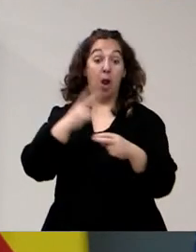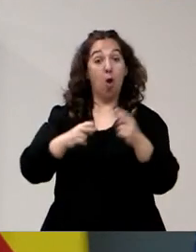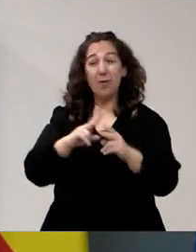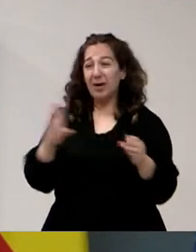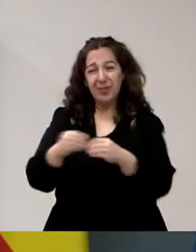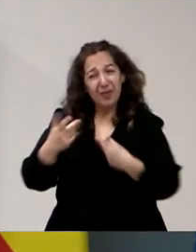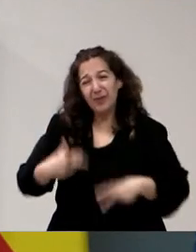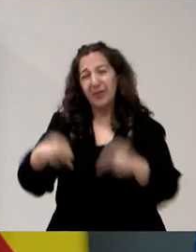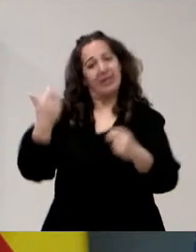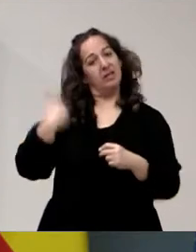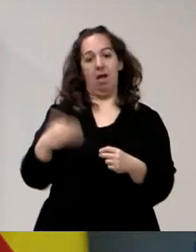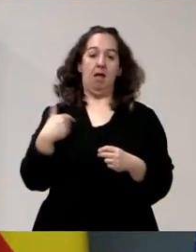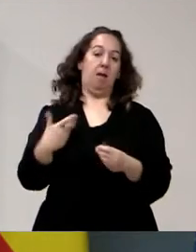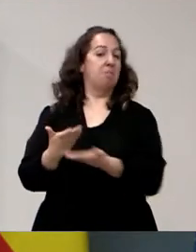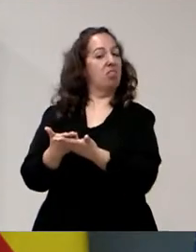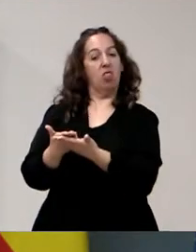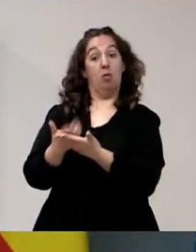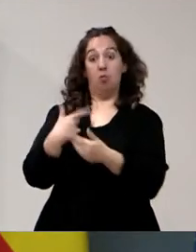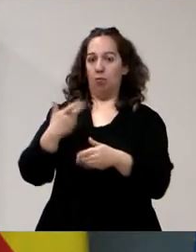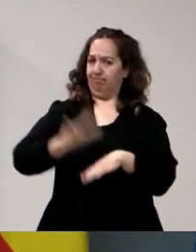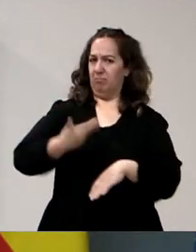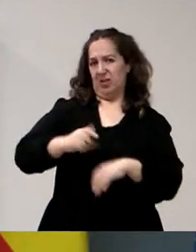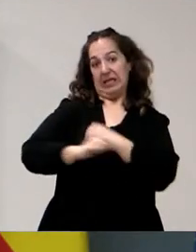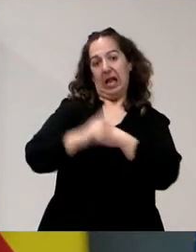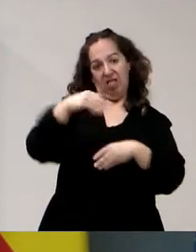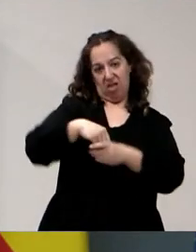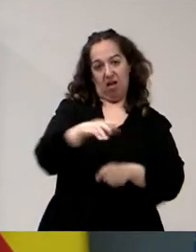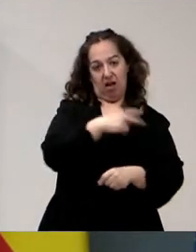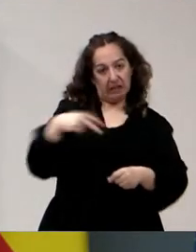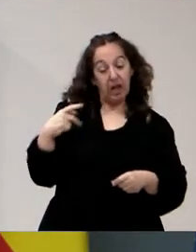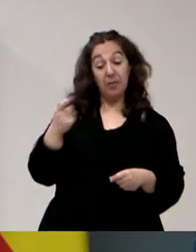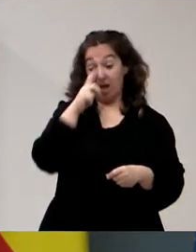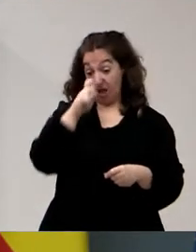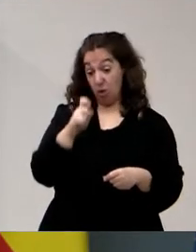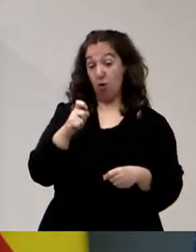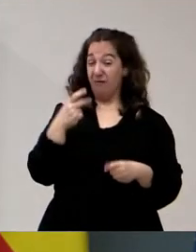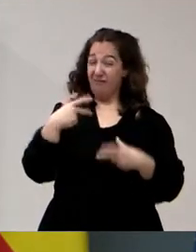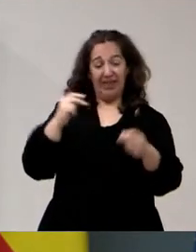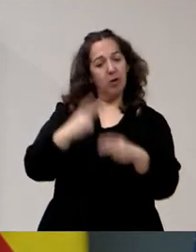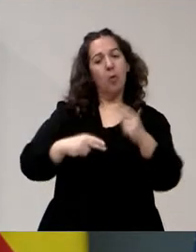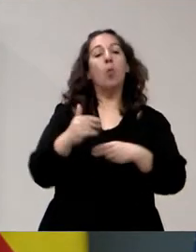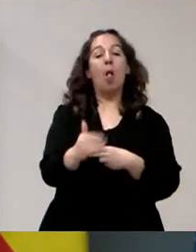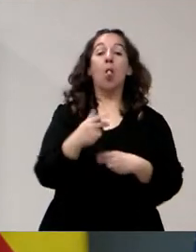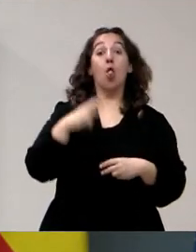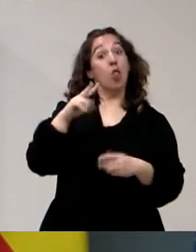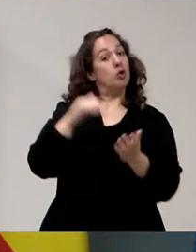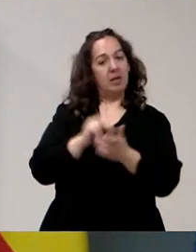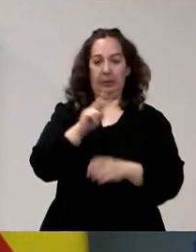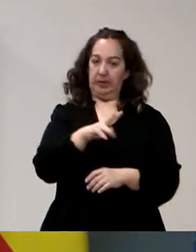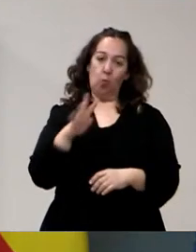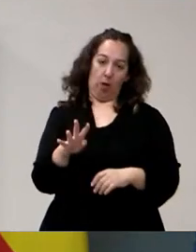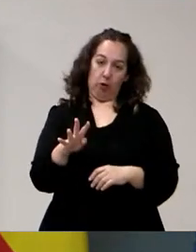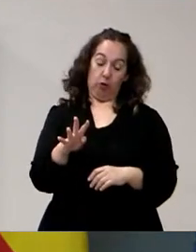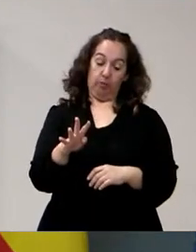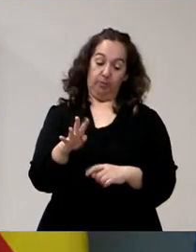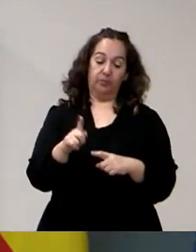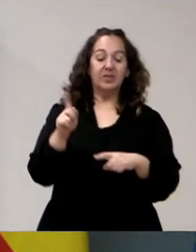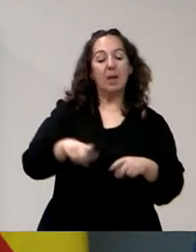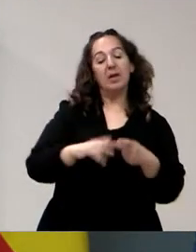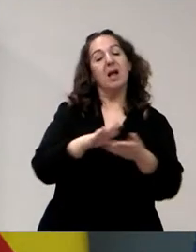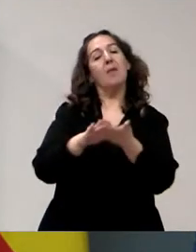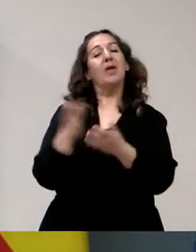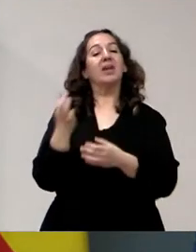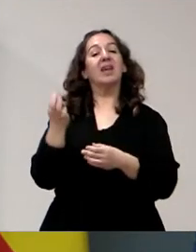es importante estratégica para nosotros en este año 2024 de la misma manera que hemos hablado también del